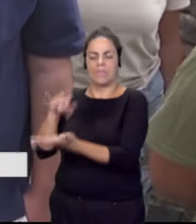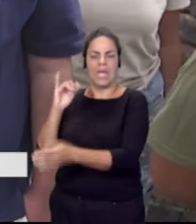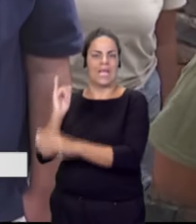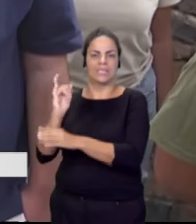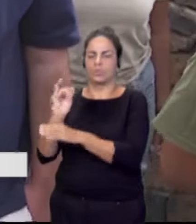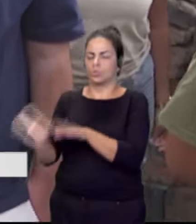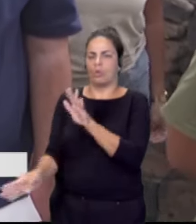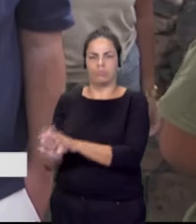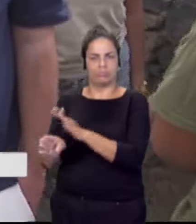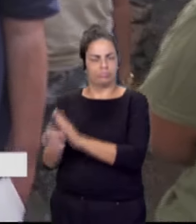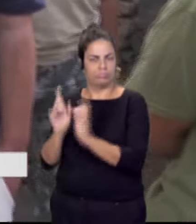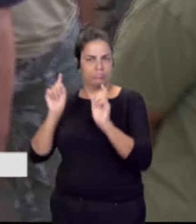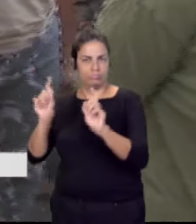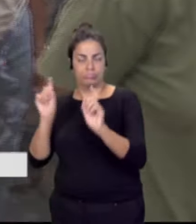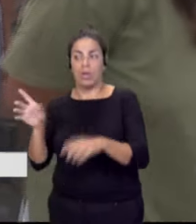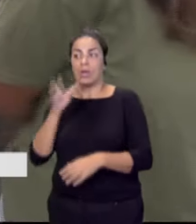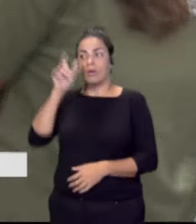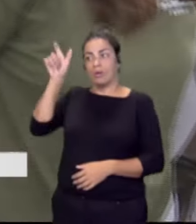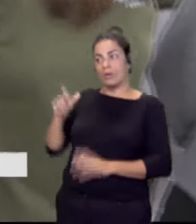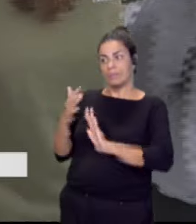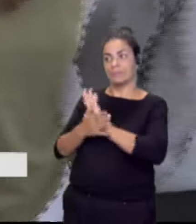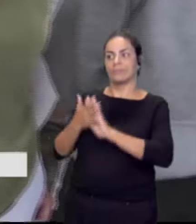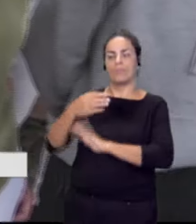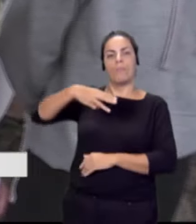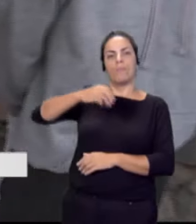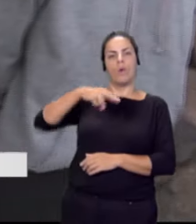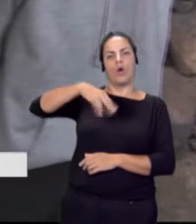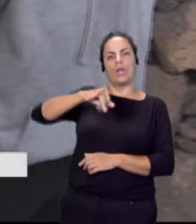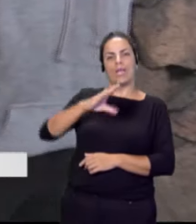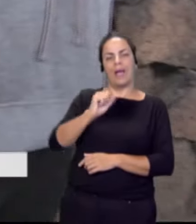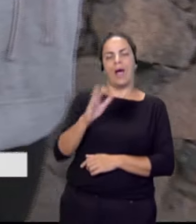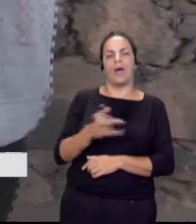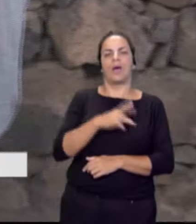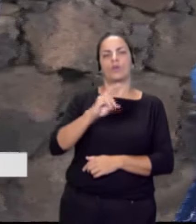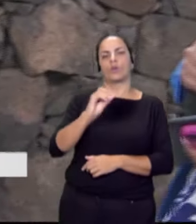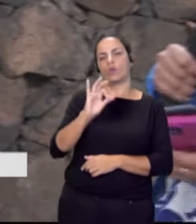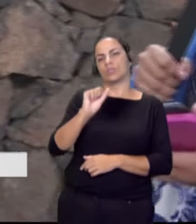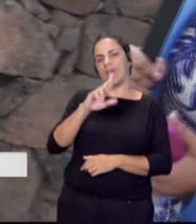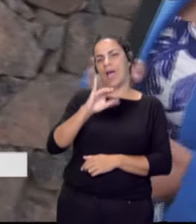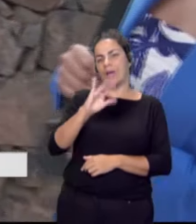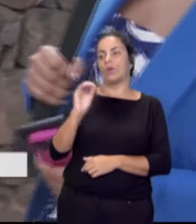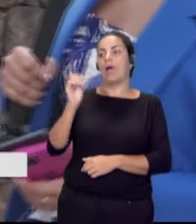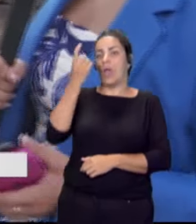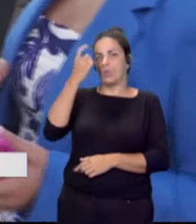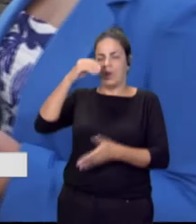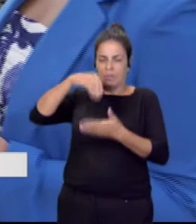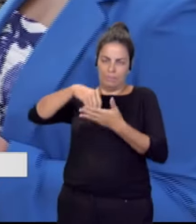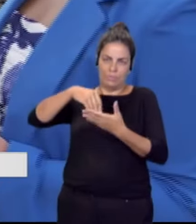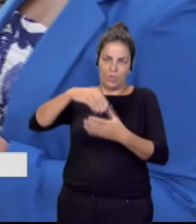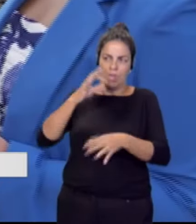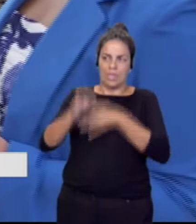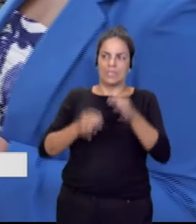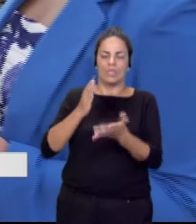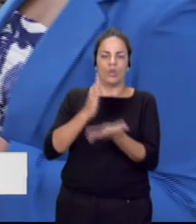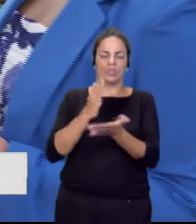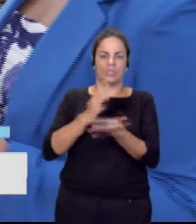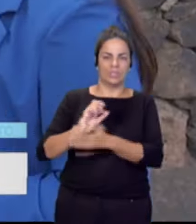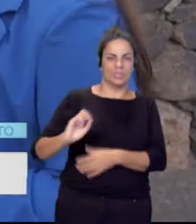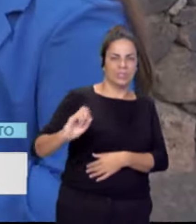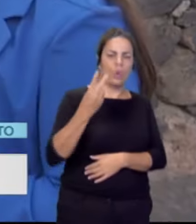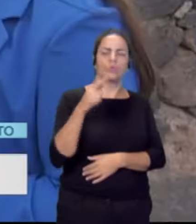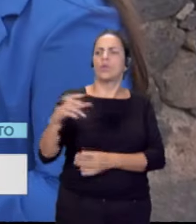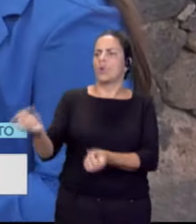Hoy nos atiende Mónica Rosario, alumna del segundo curso de este ciclo, y nos va a contar que desde cuándo